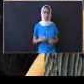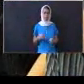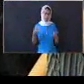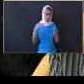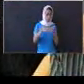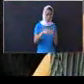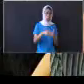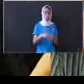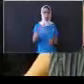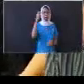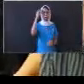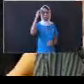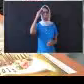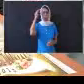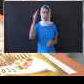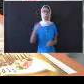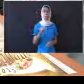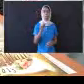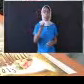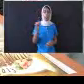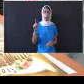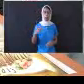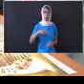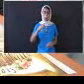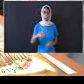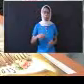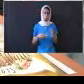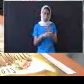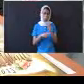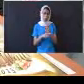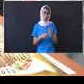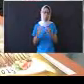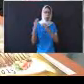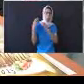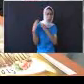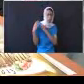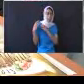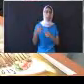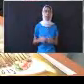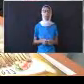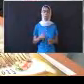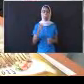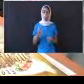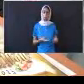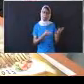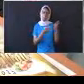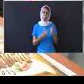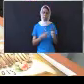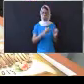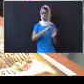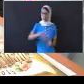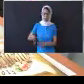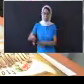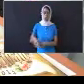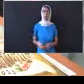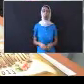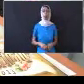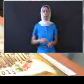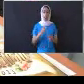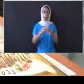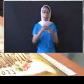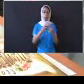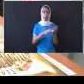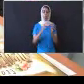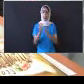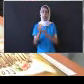aquellos que están acá con problemas, con cargas, los venimos desechando en el nombre poderoso de Jesús, y venimos haciendo